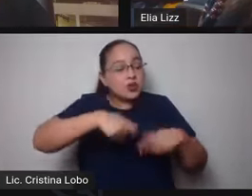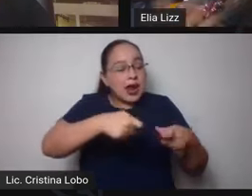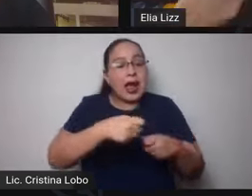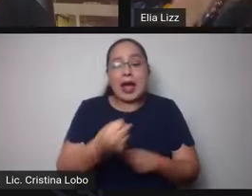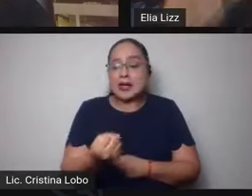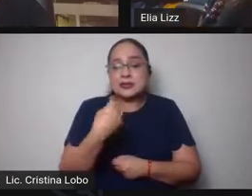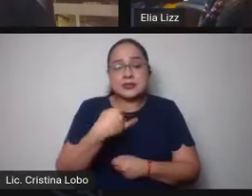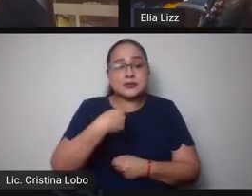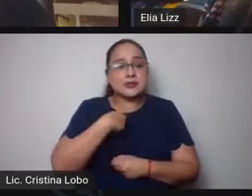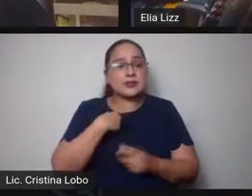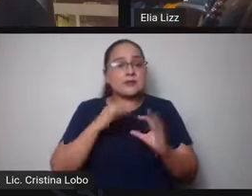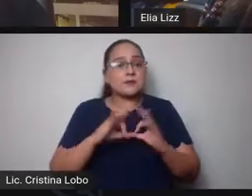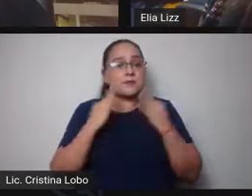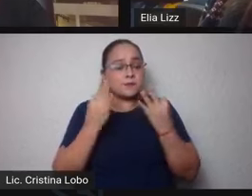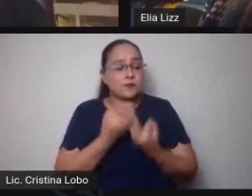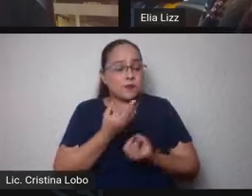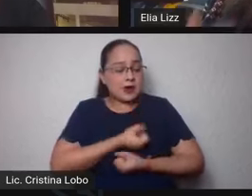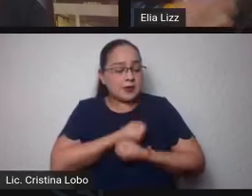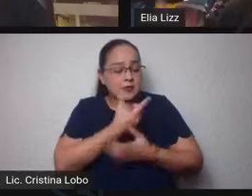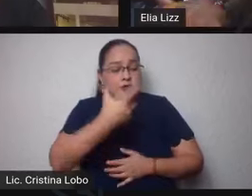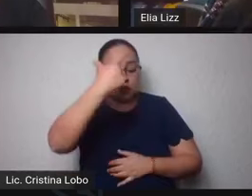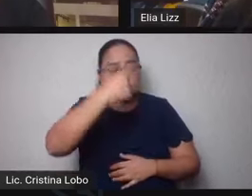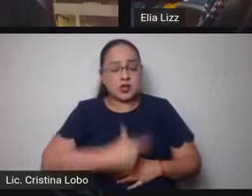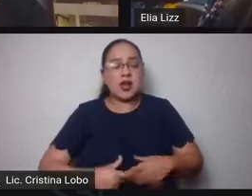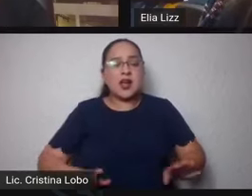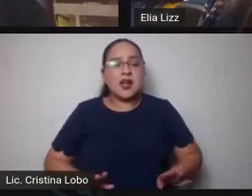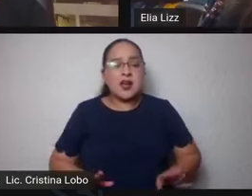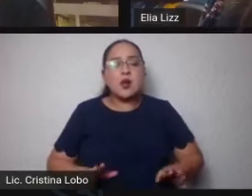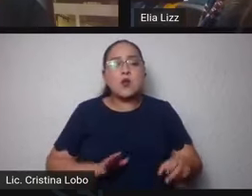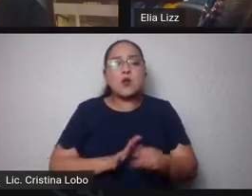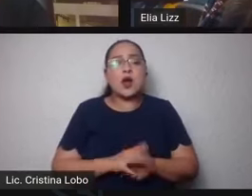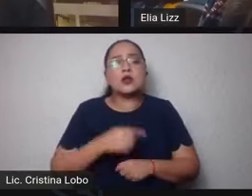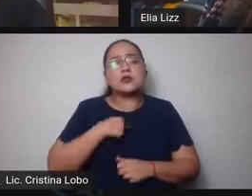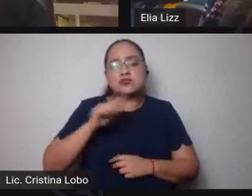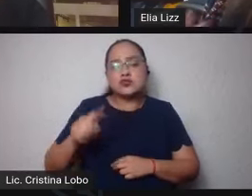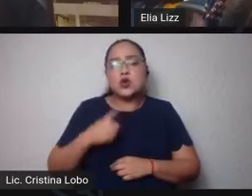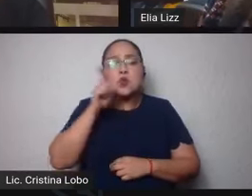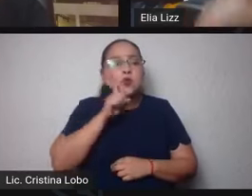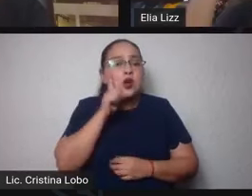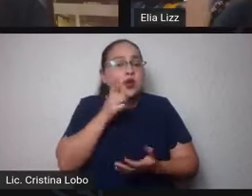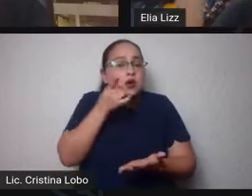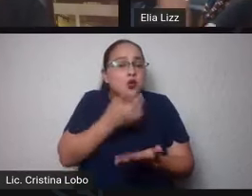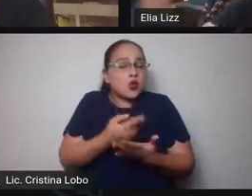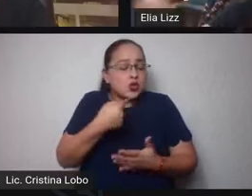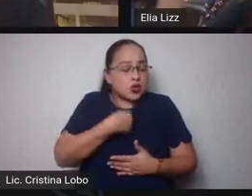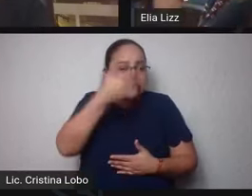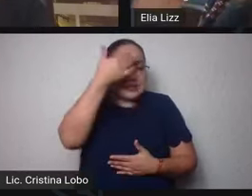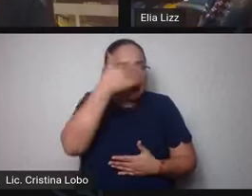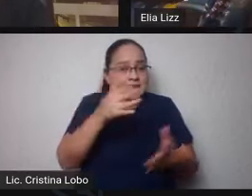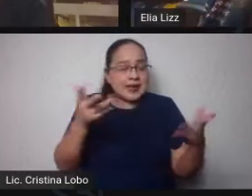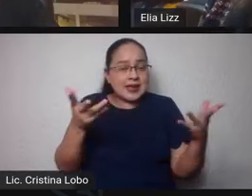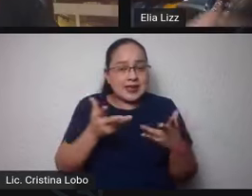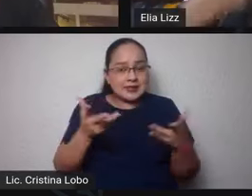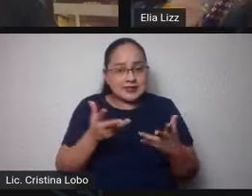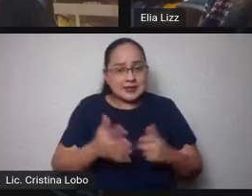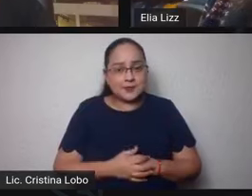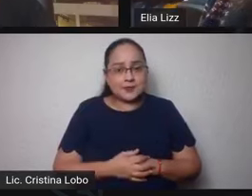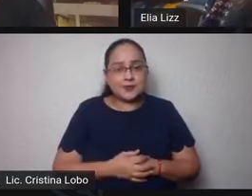mi posición de mujer. Es lo único que voy a saber hacer, es lo que me dijeron que yo